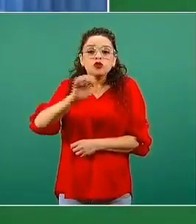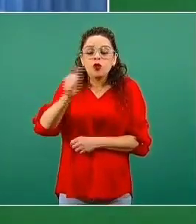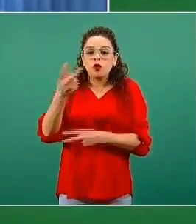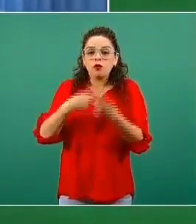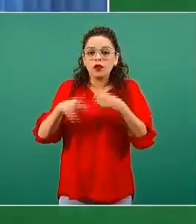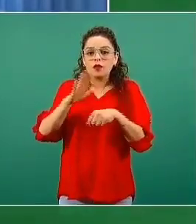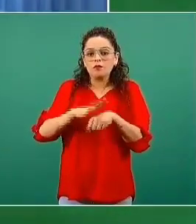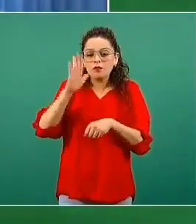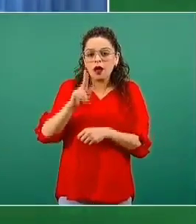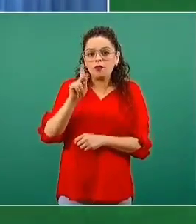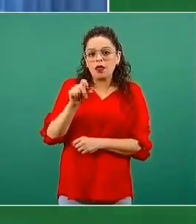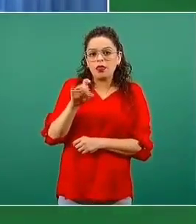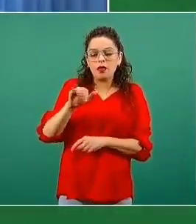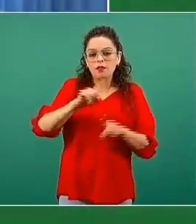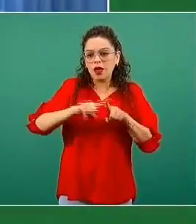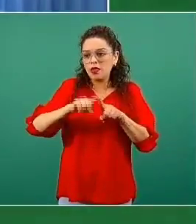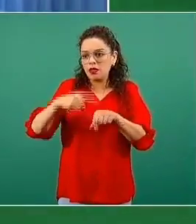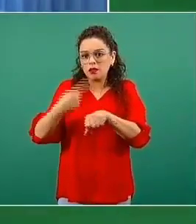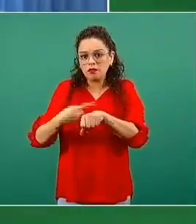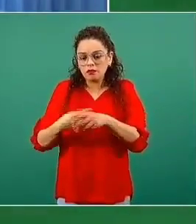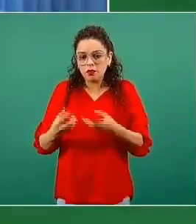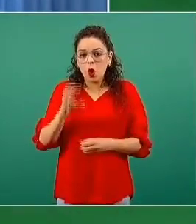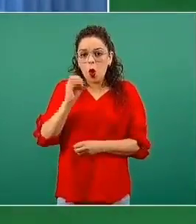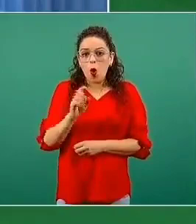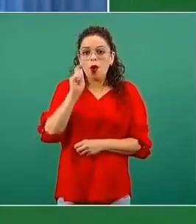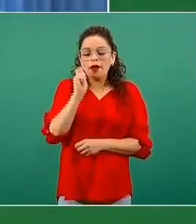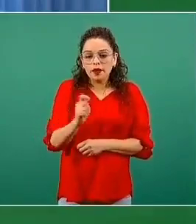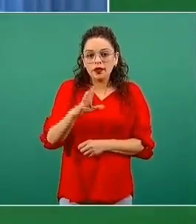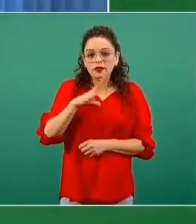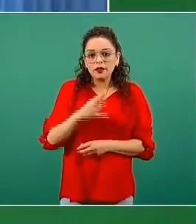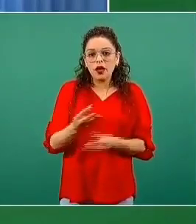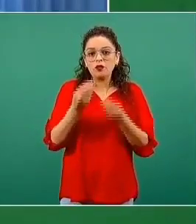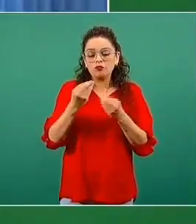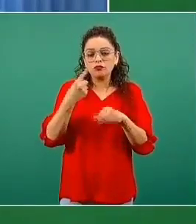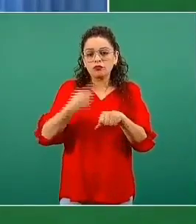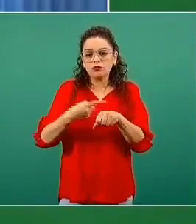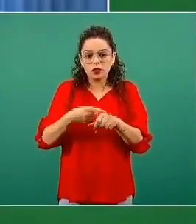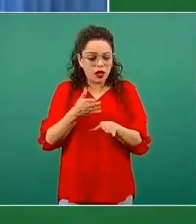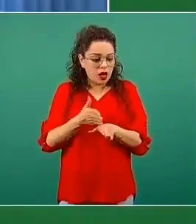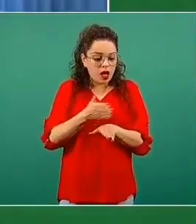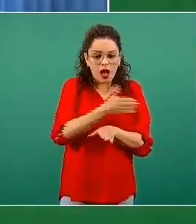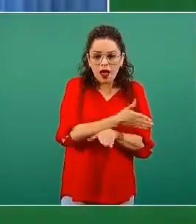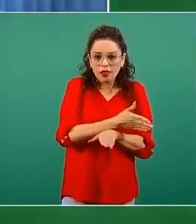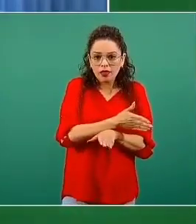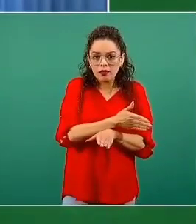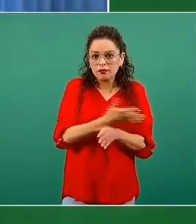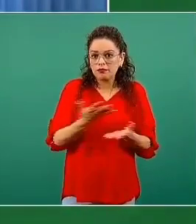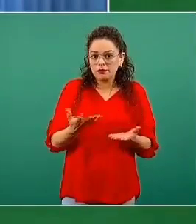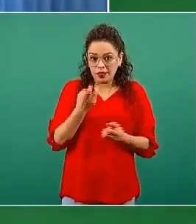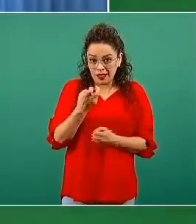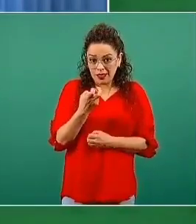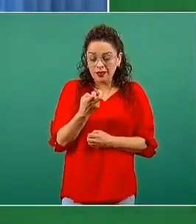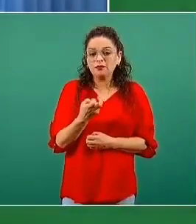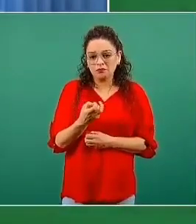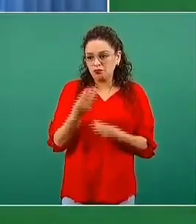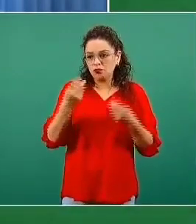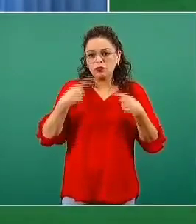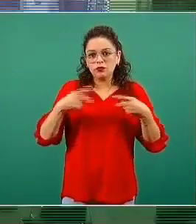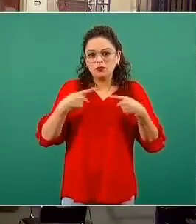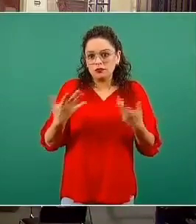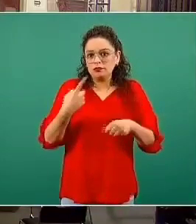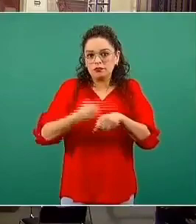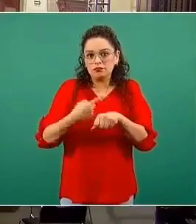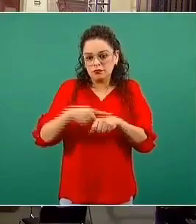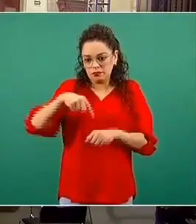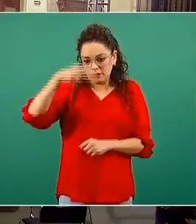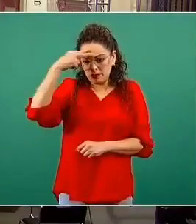enfermedades crónico-degenerativas, que son la principal causa de muerte y mortalidad que afecta a los mexicanos. Entonces, para resumir, yo